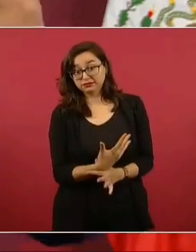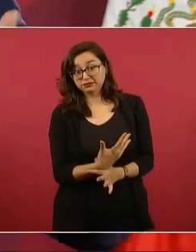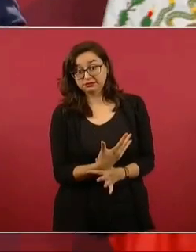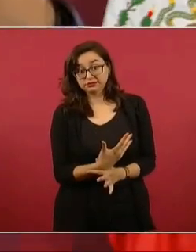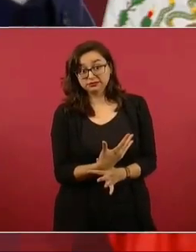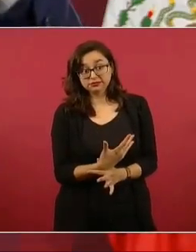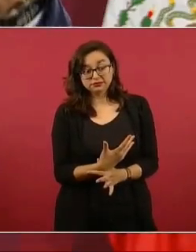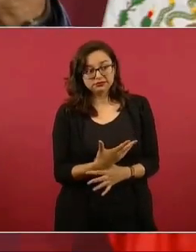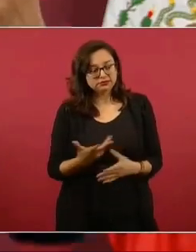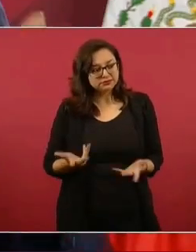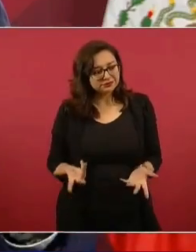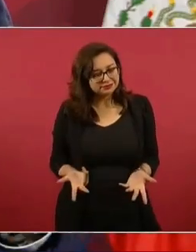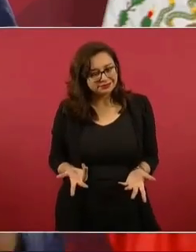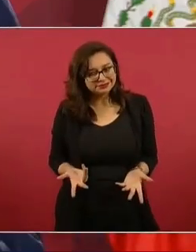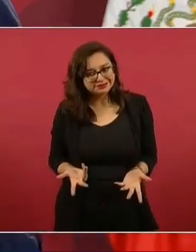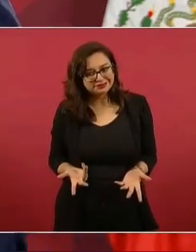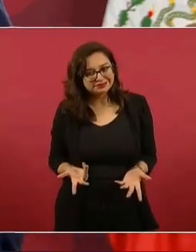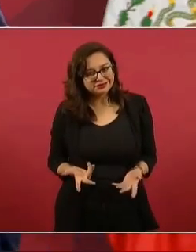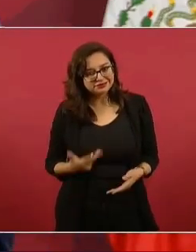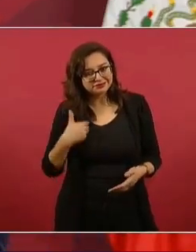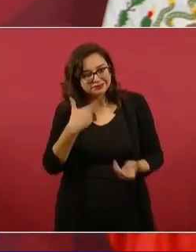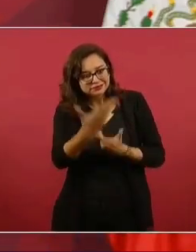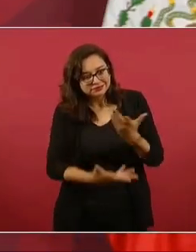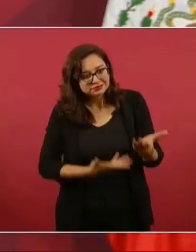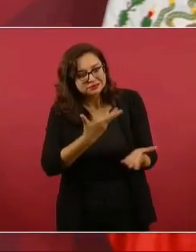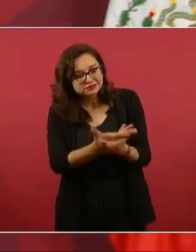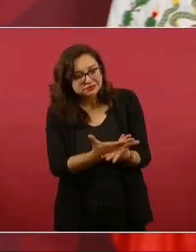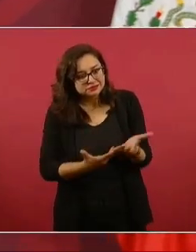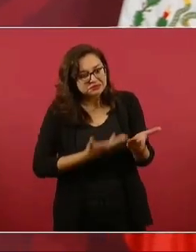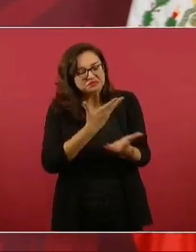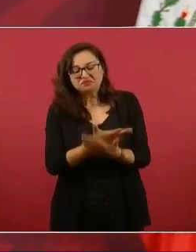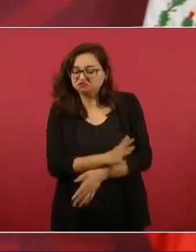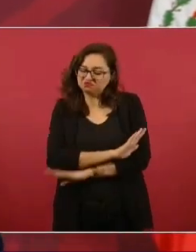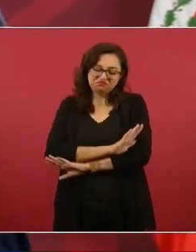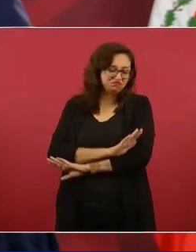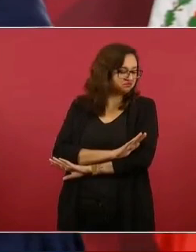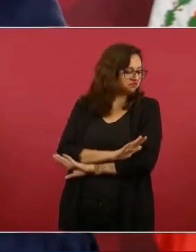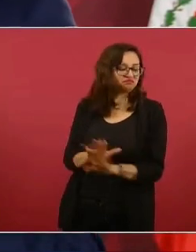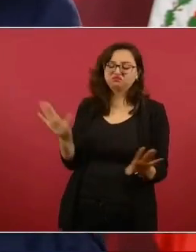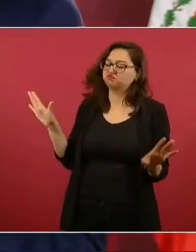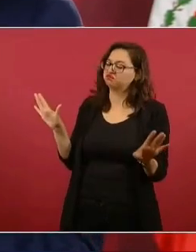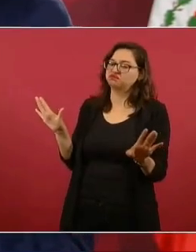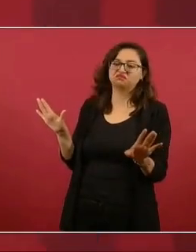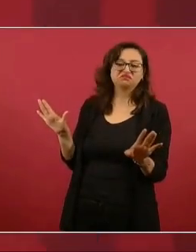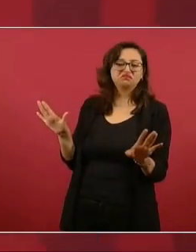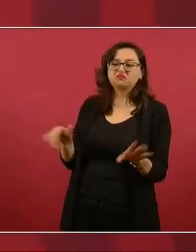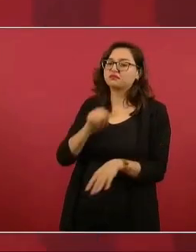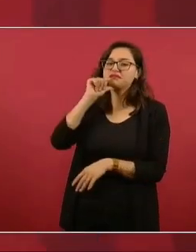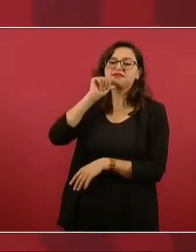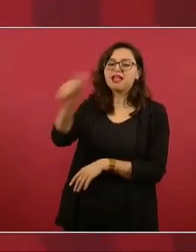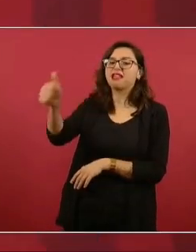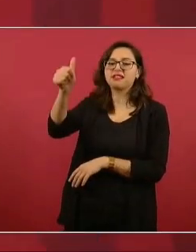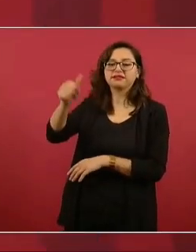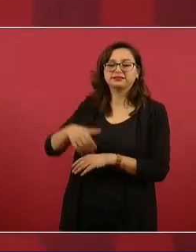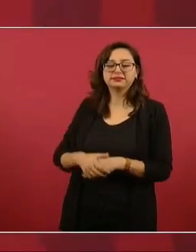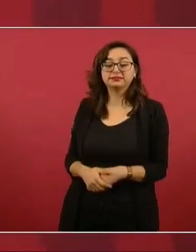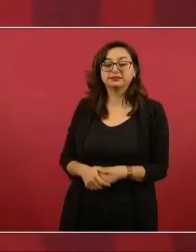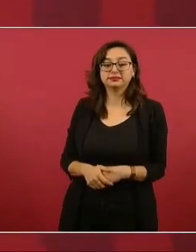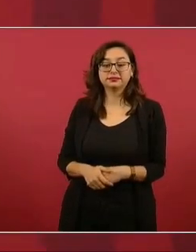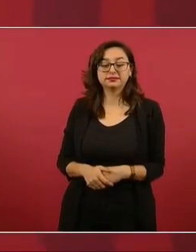de lo que nosotros vamos a proponer, y resulta que el Ejecutivo